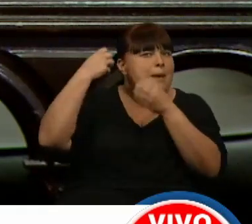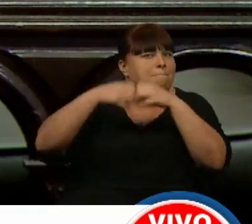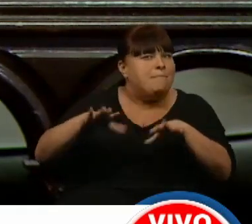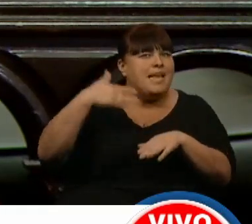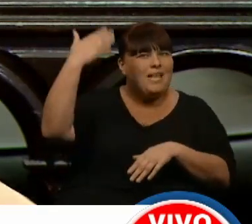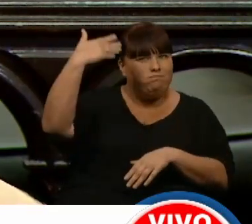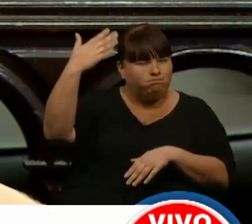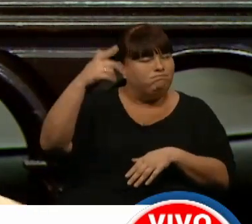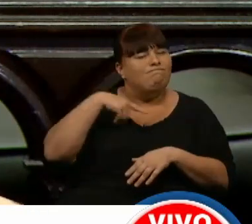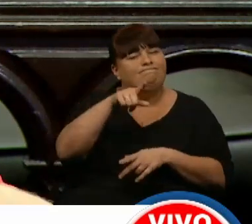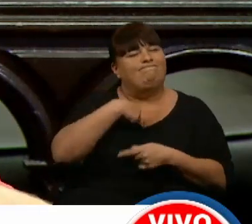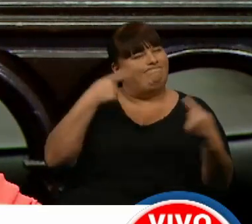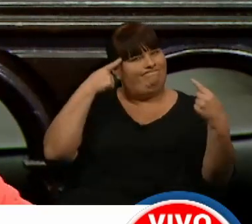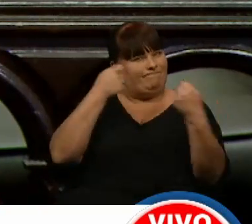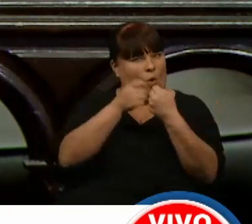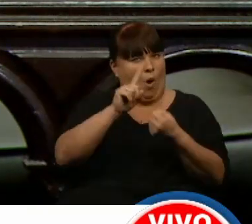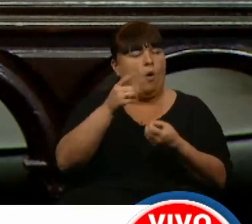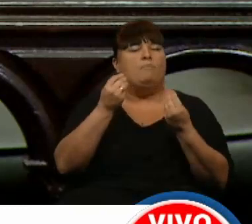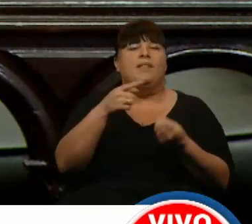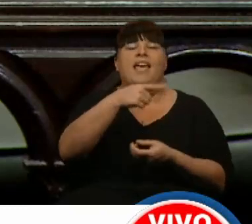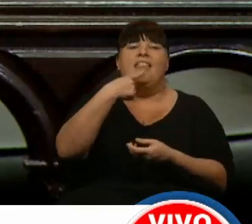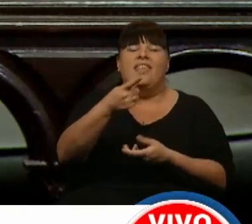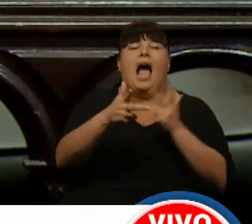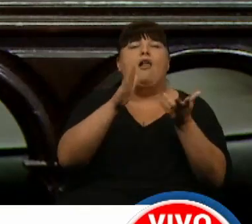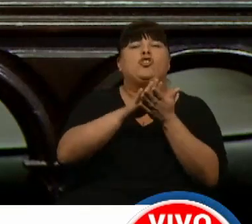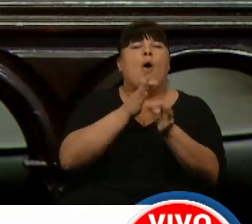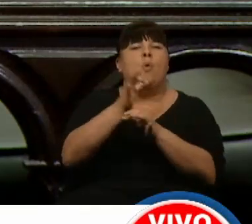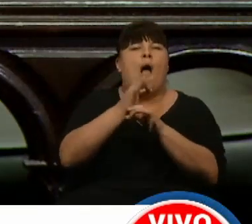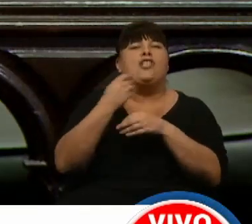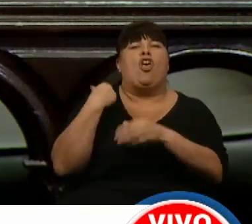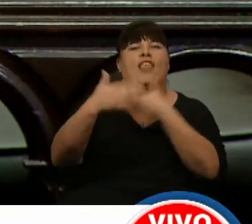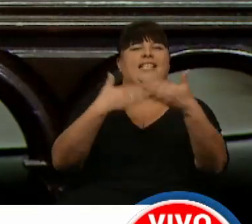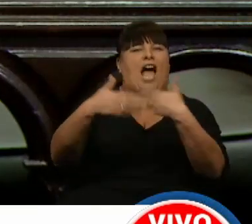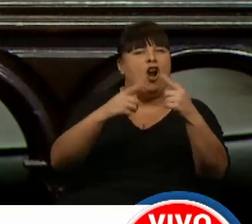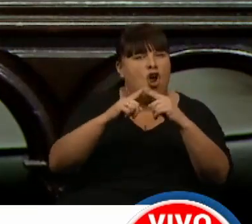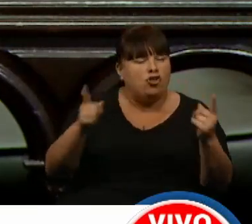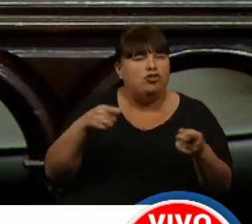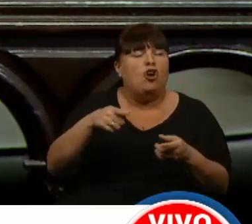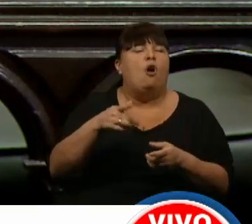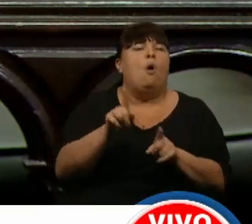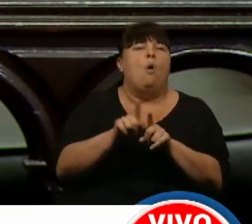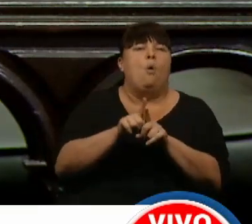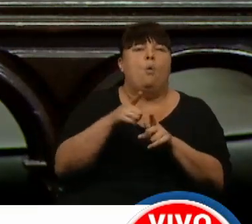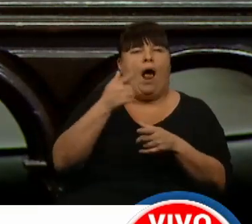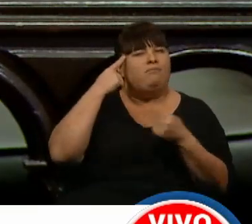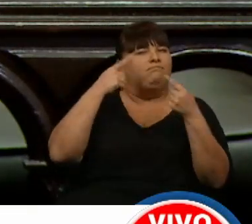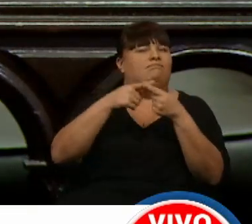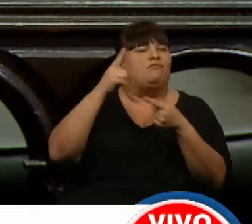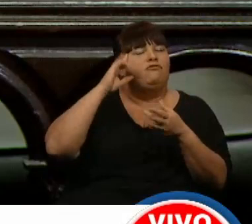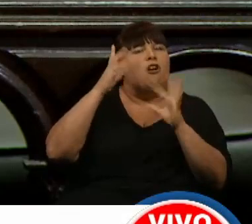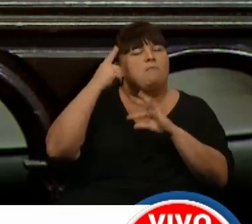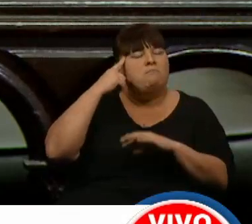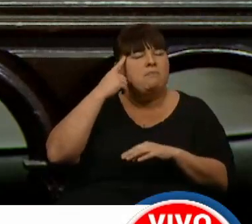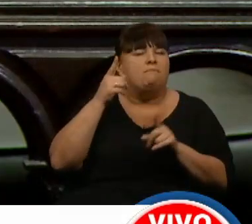de las intervenciones, y decía que cuando se hablaba de educación para el desarrollo sostenible estábamos frente a una visión